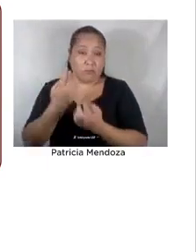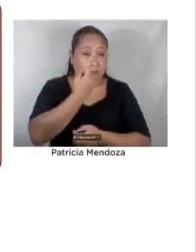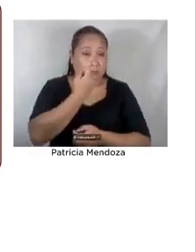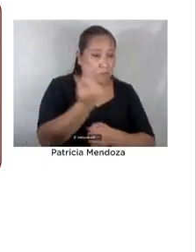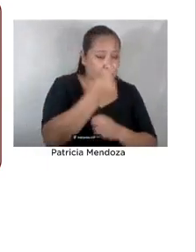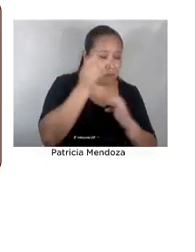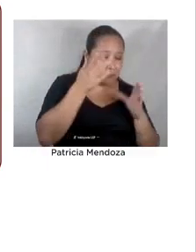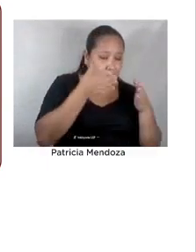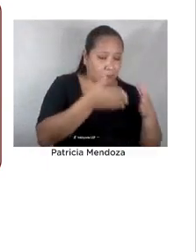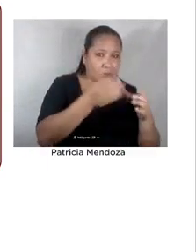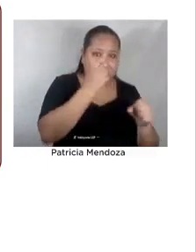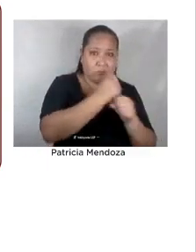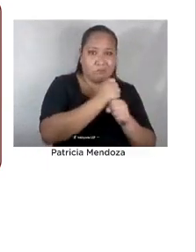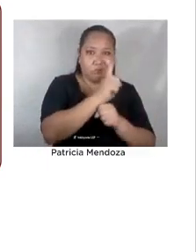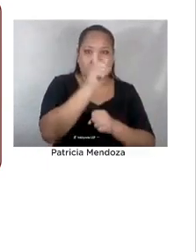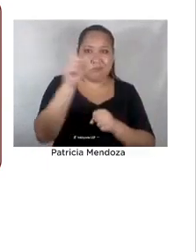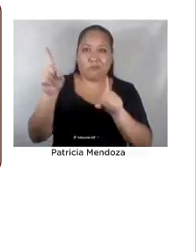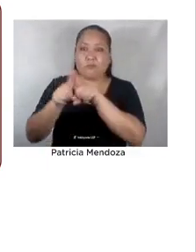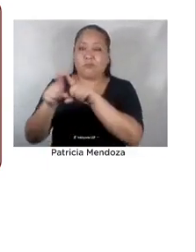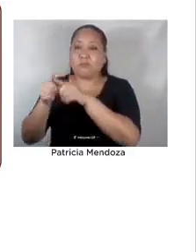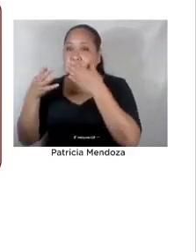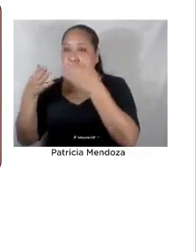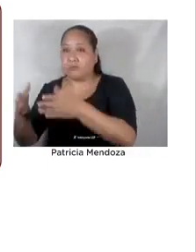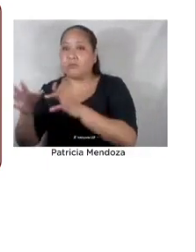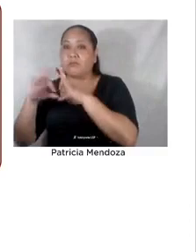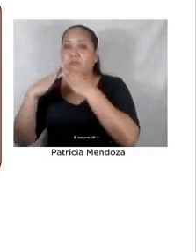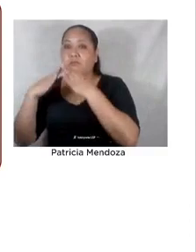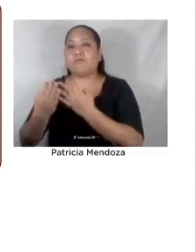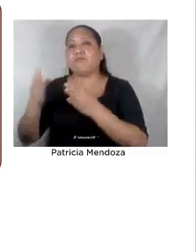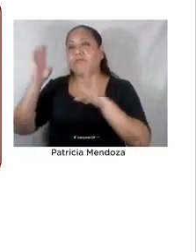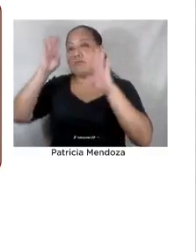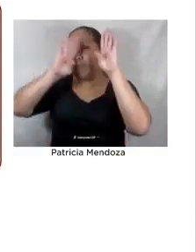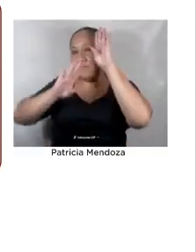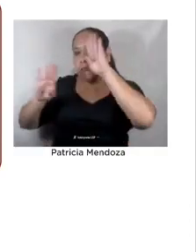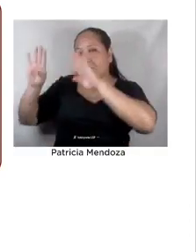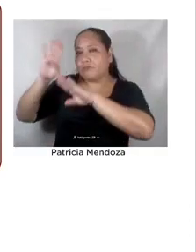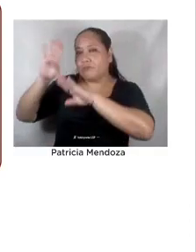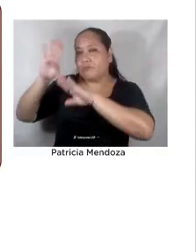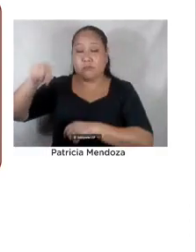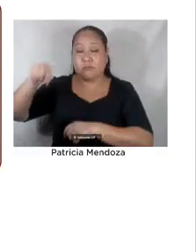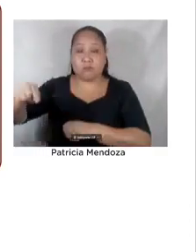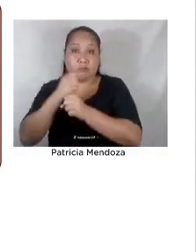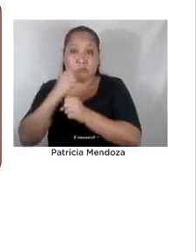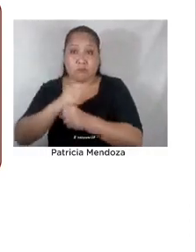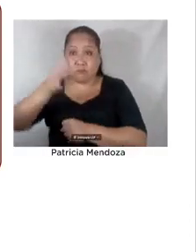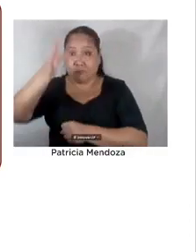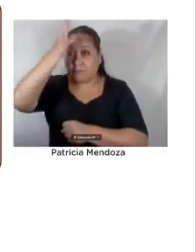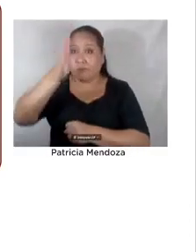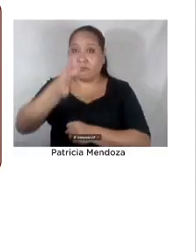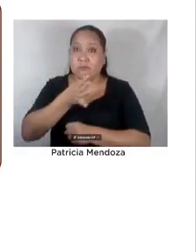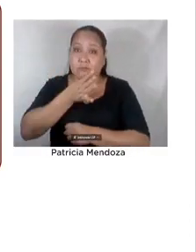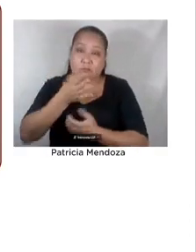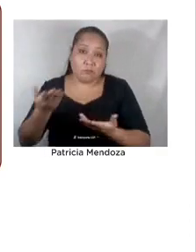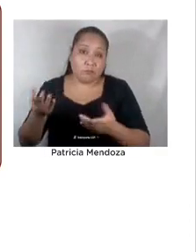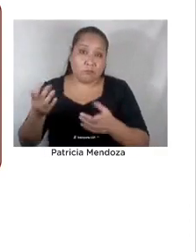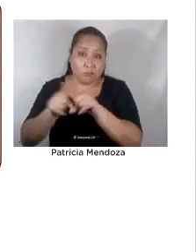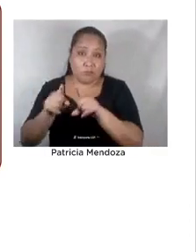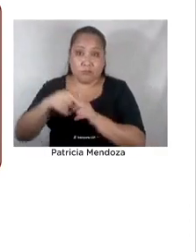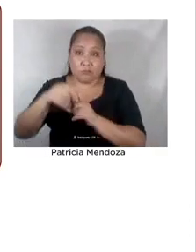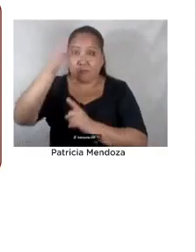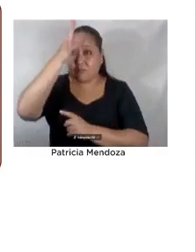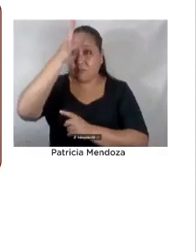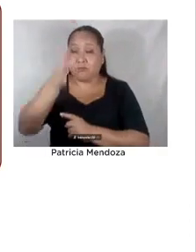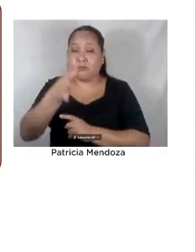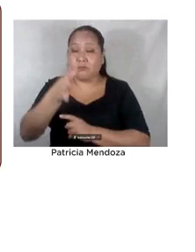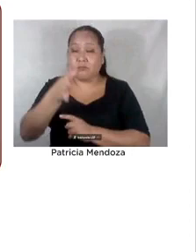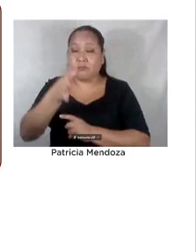con nuestras familias, que van desde preocupaciones en mi rol de padres, porque yo como docente también puedo ser padre, en mi rol de hijo,